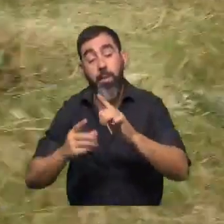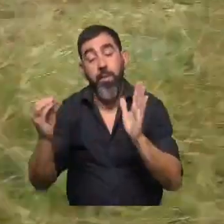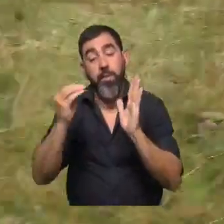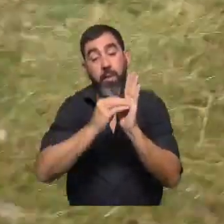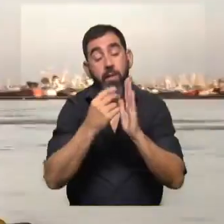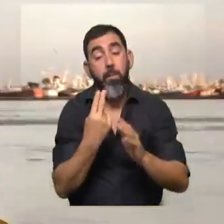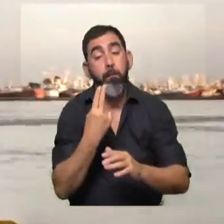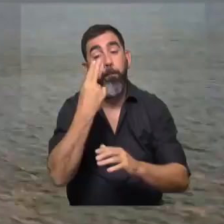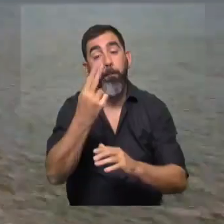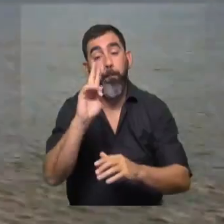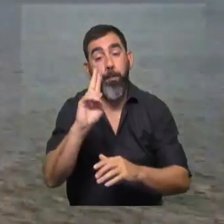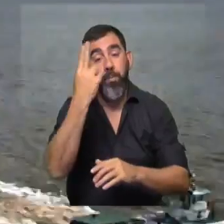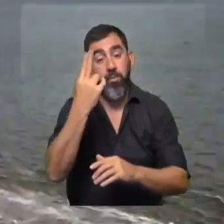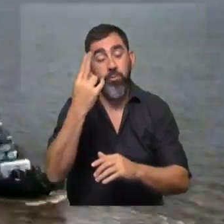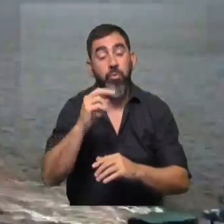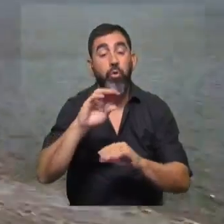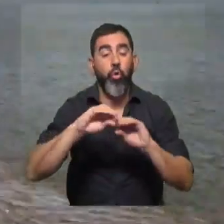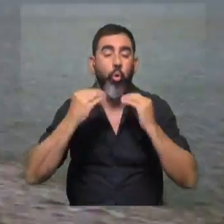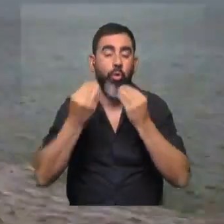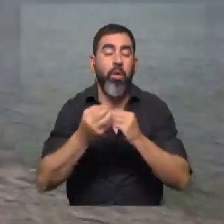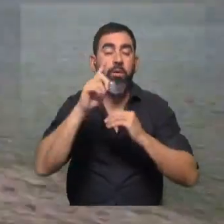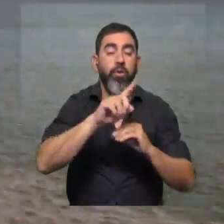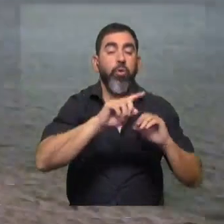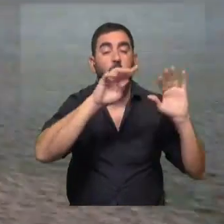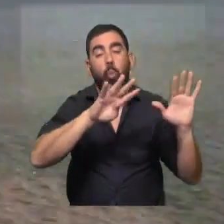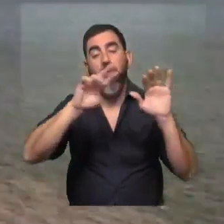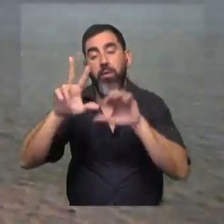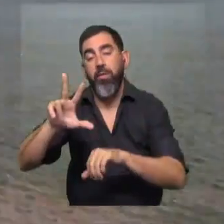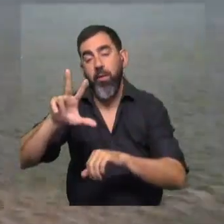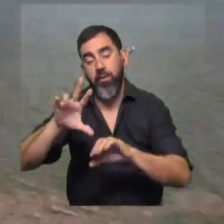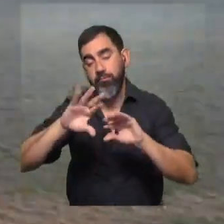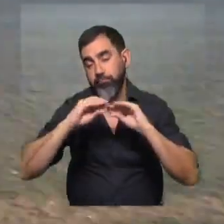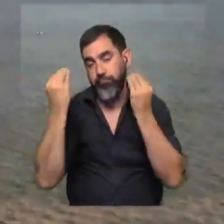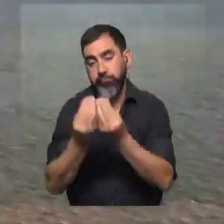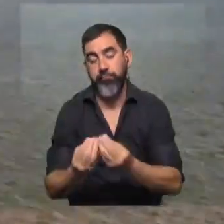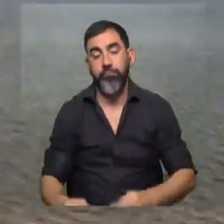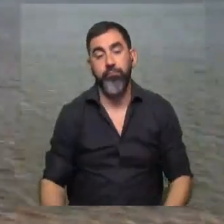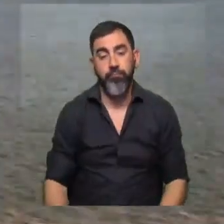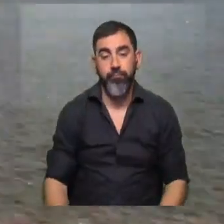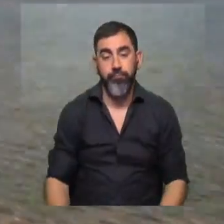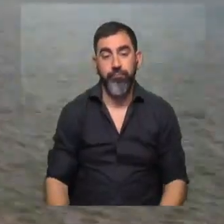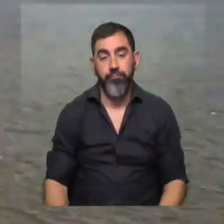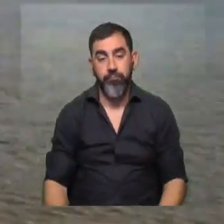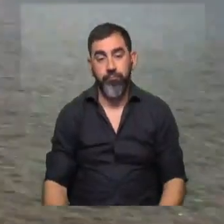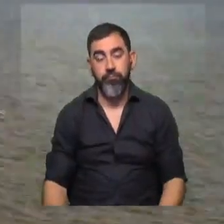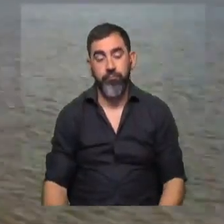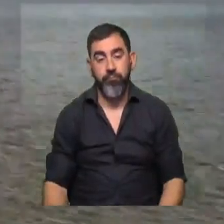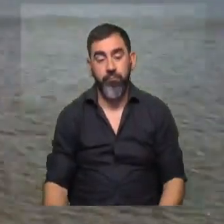se dispersa en las otras 193 áreas. Allí no observamos preponderancia de ninguna de